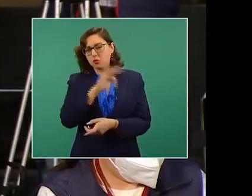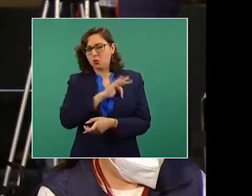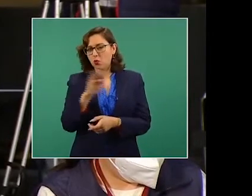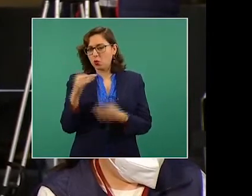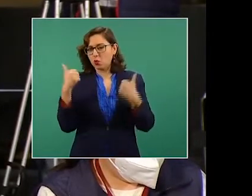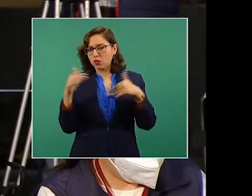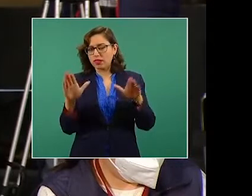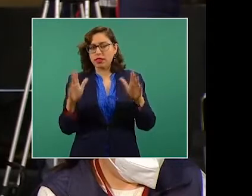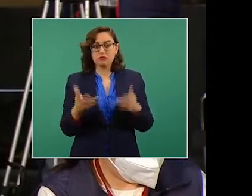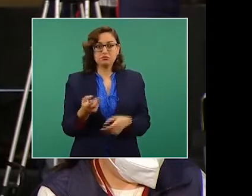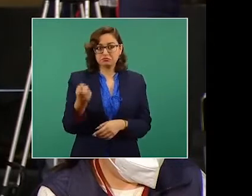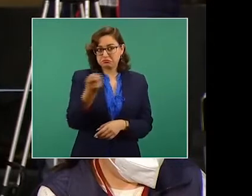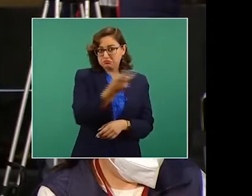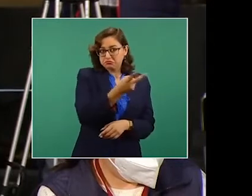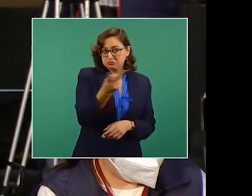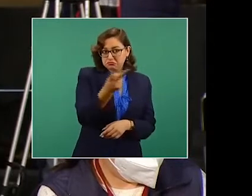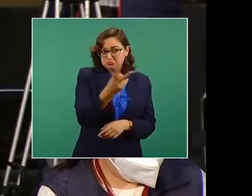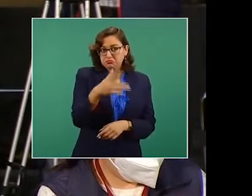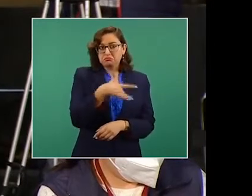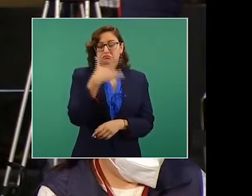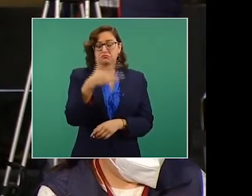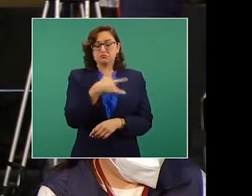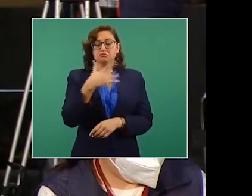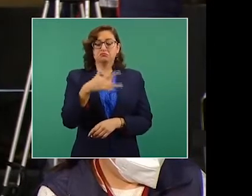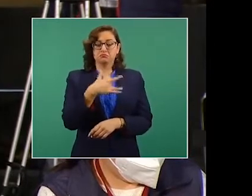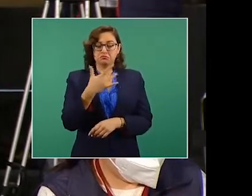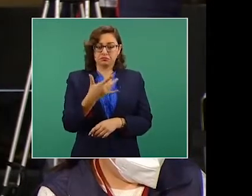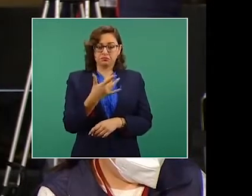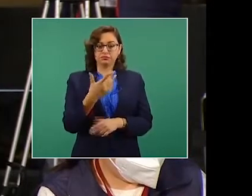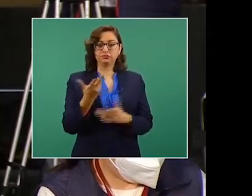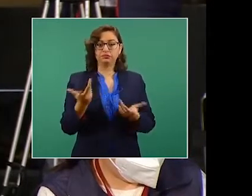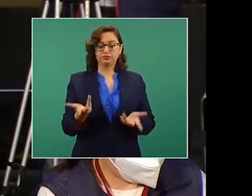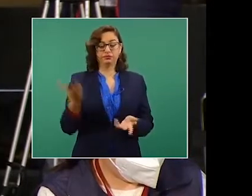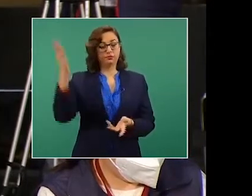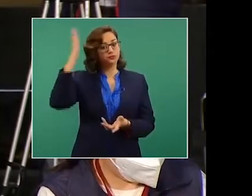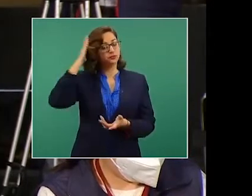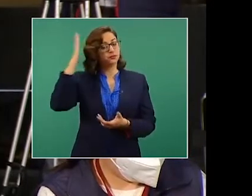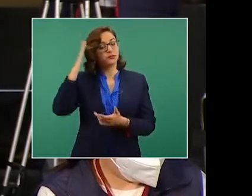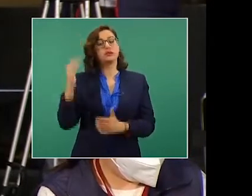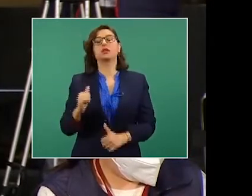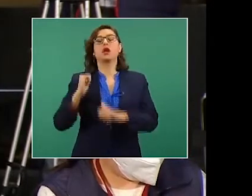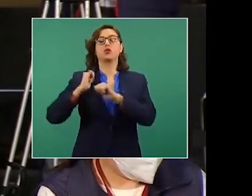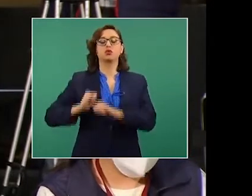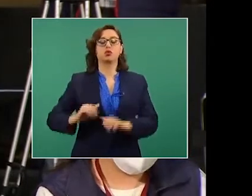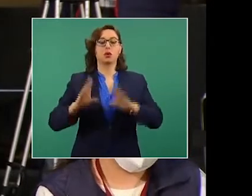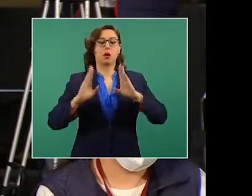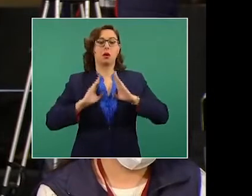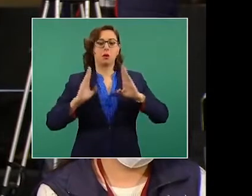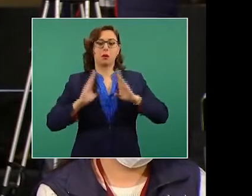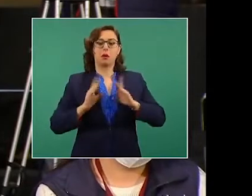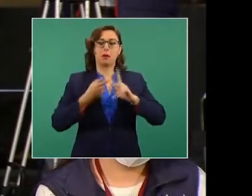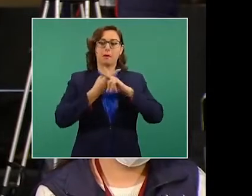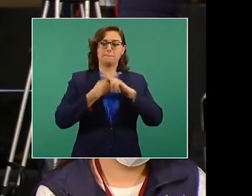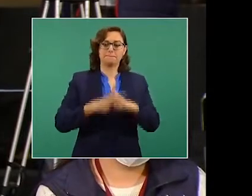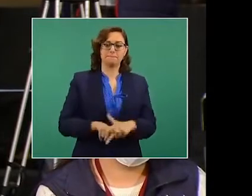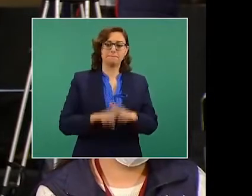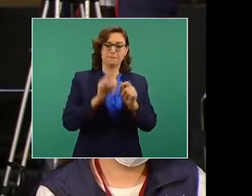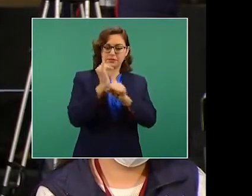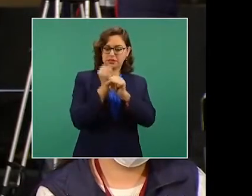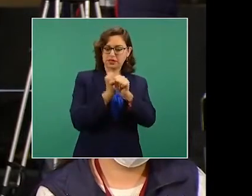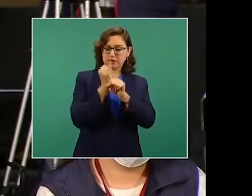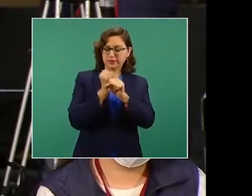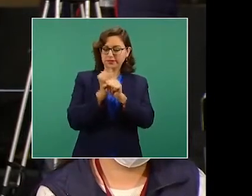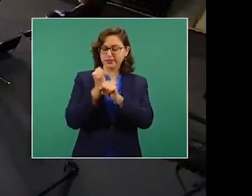Nacional y usted como jefe de las Fuerzas Armadas estaría interesado en abrir una investigación de estos hechos